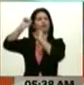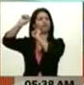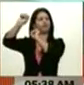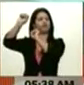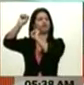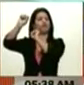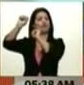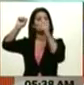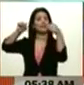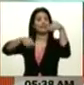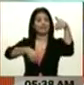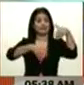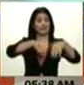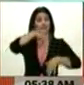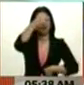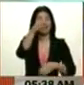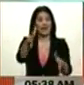mentiroso,